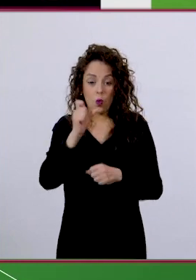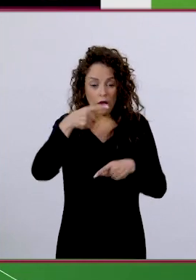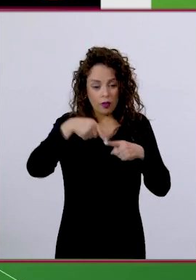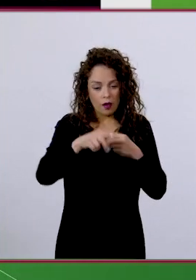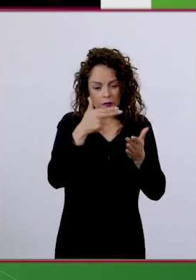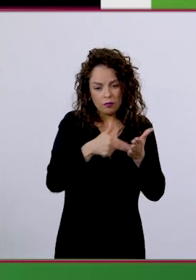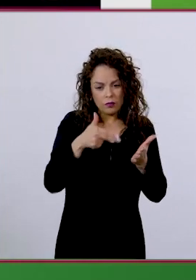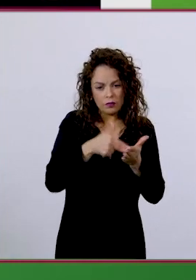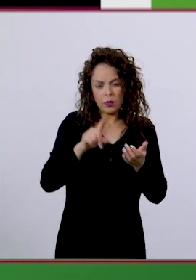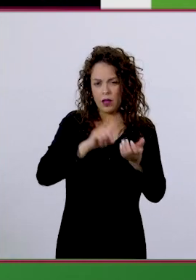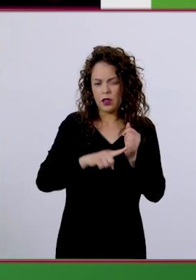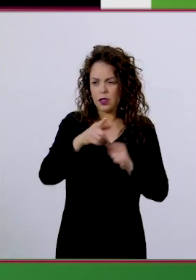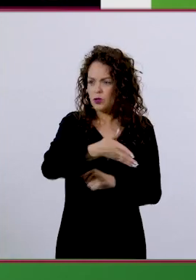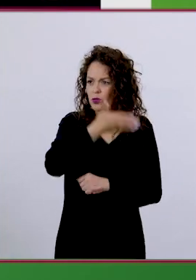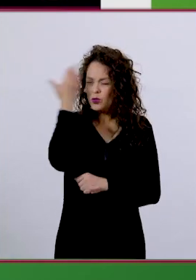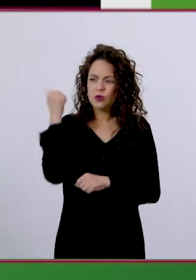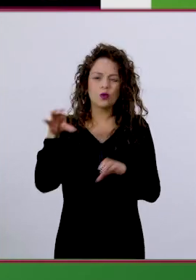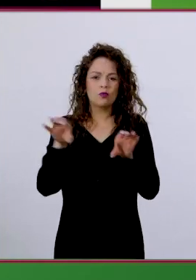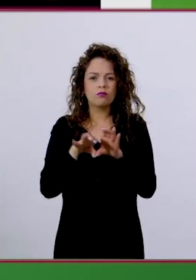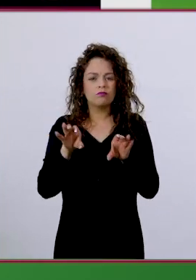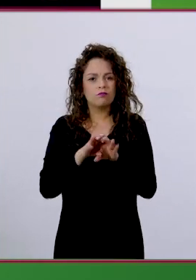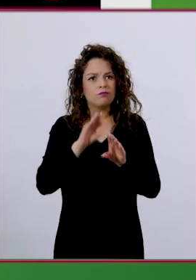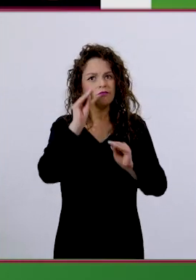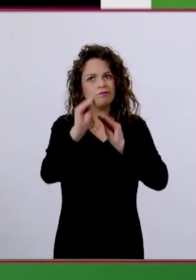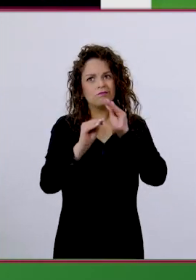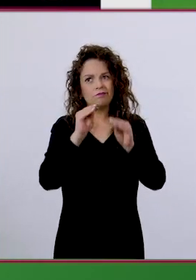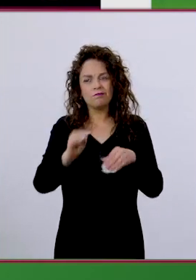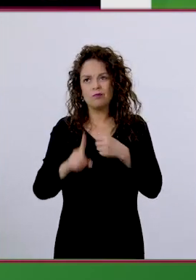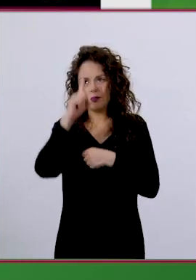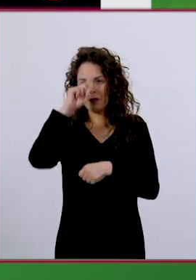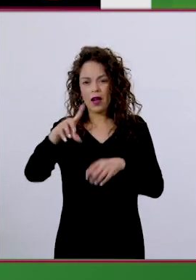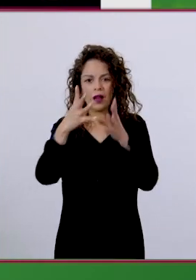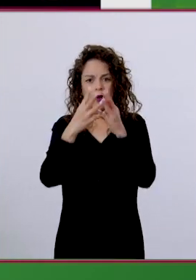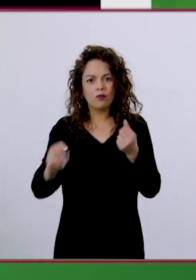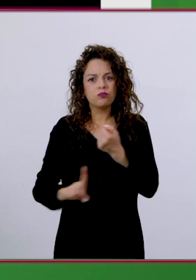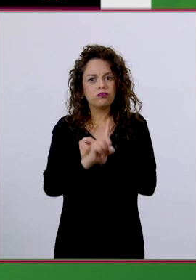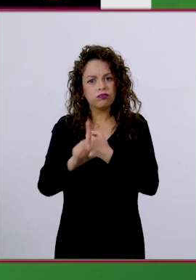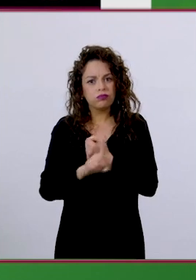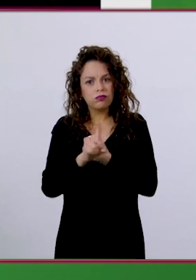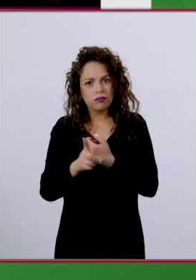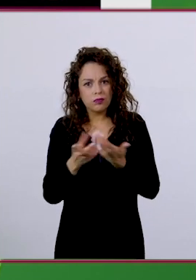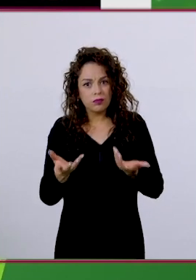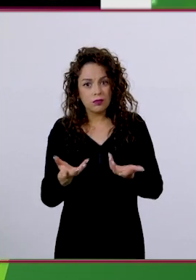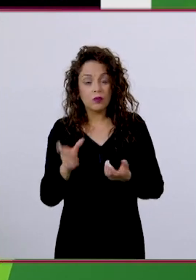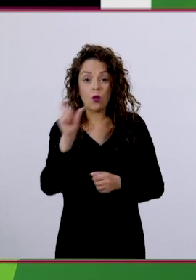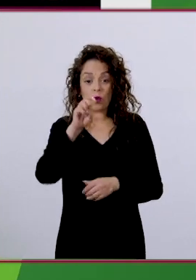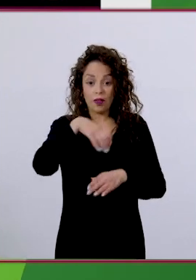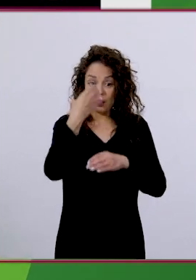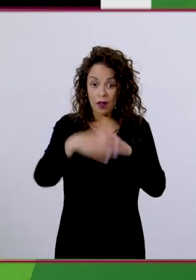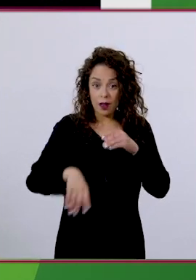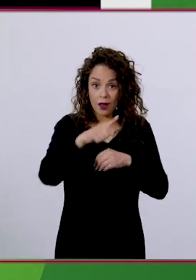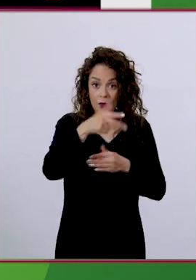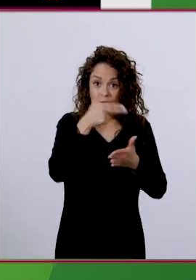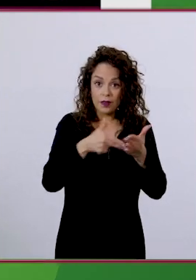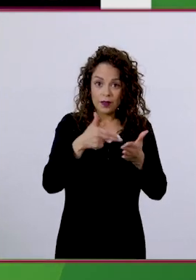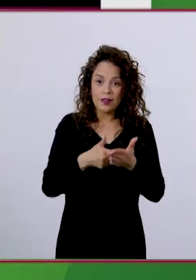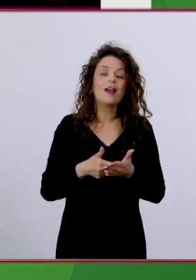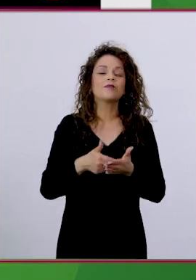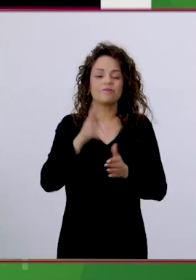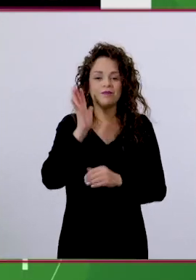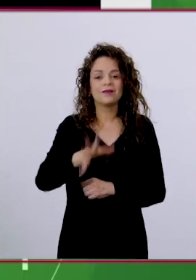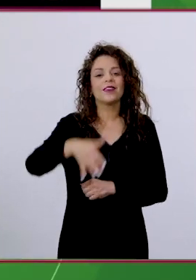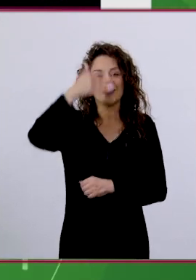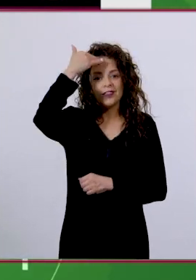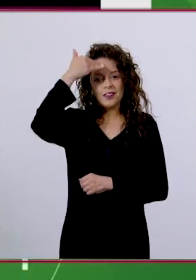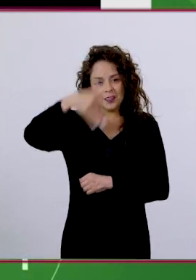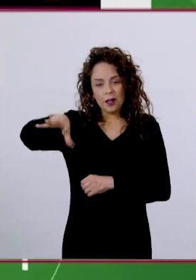cómo resolver una problemática socioespacial, cuando termina el taller con las comunidades, saben cómo hacerlo y sobre